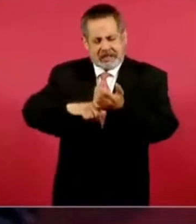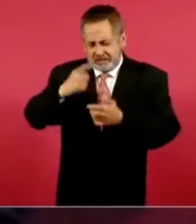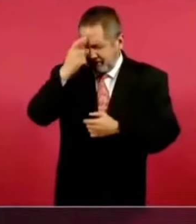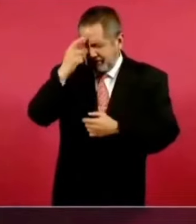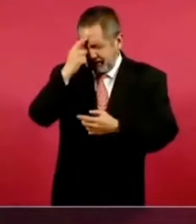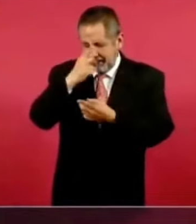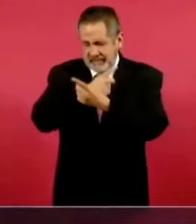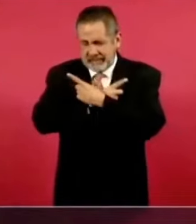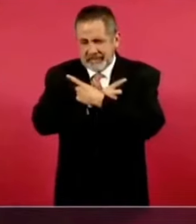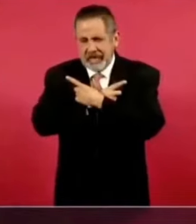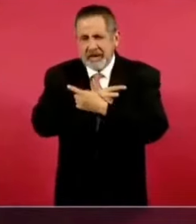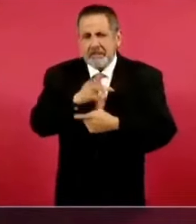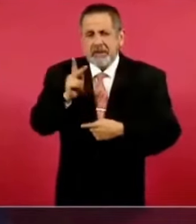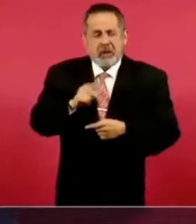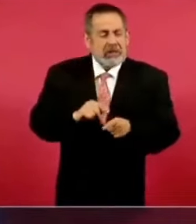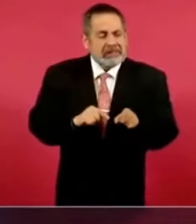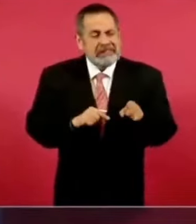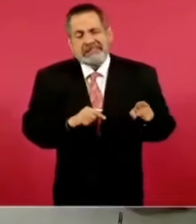nada más que esta mancha negra,